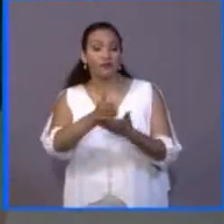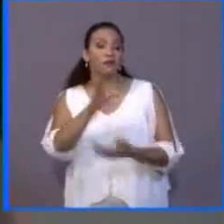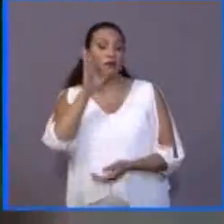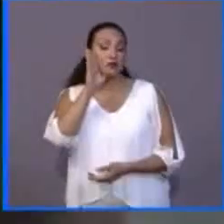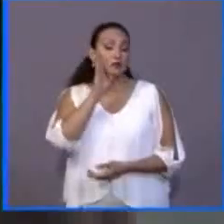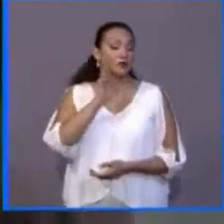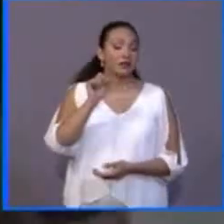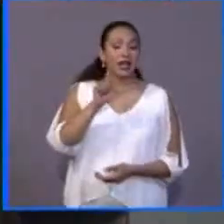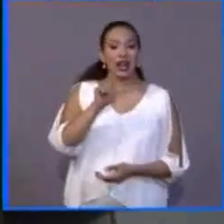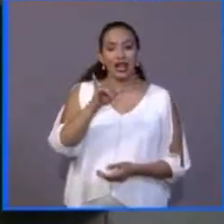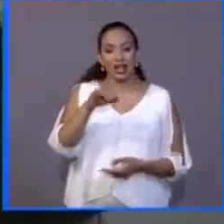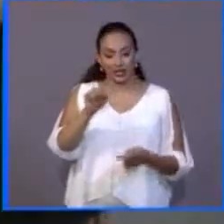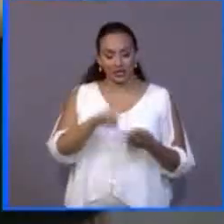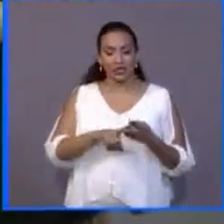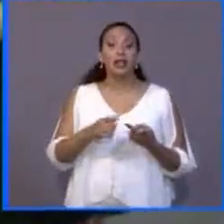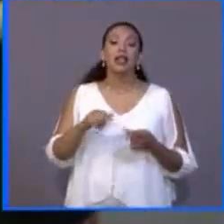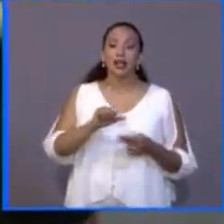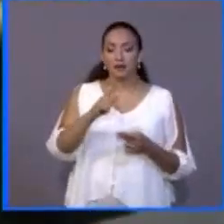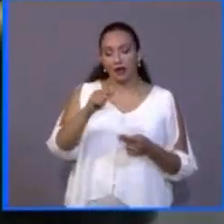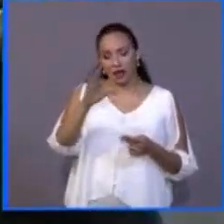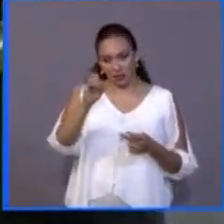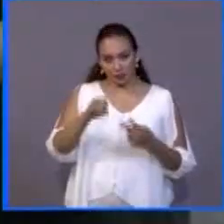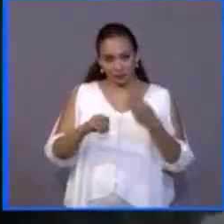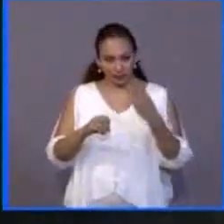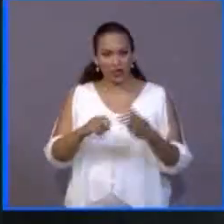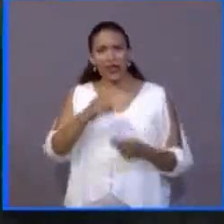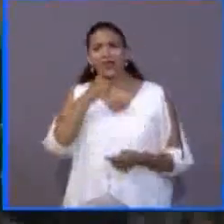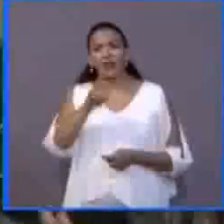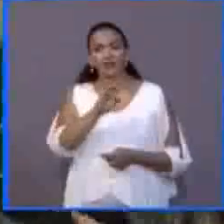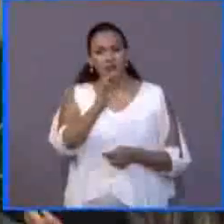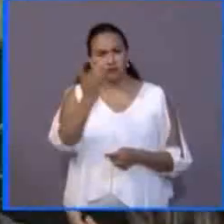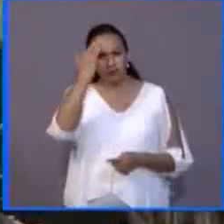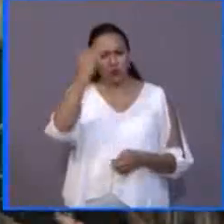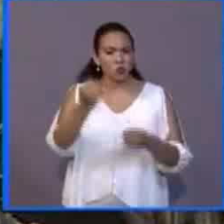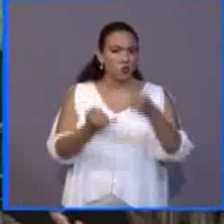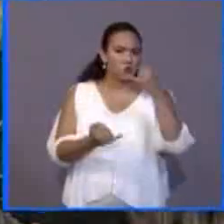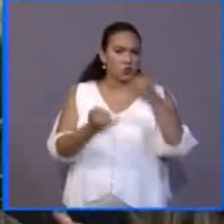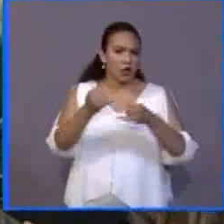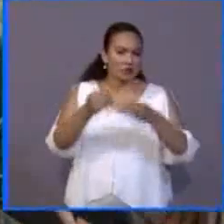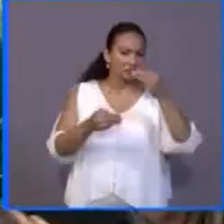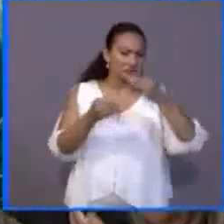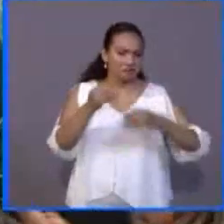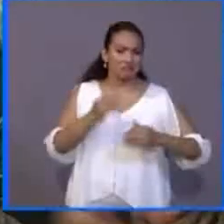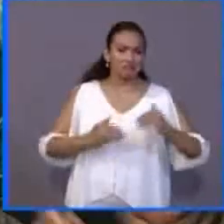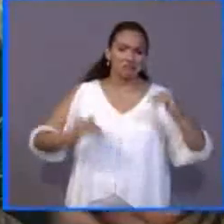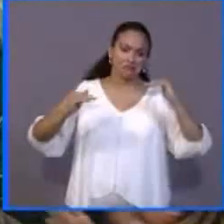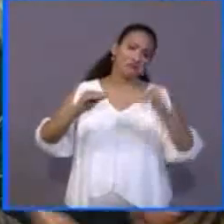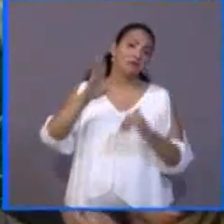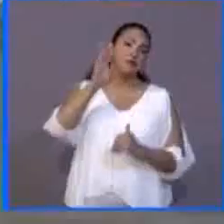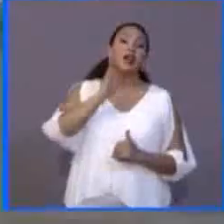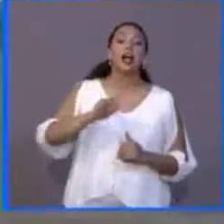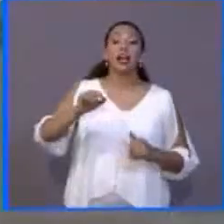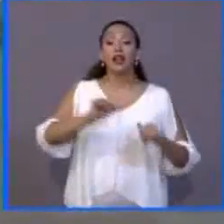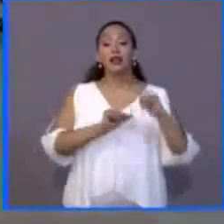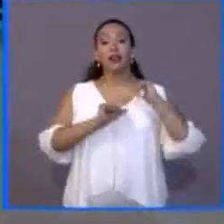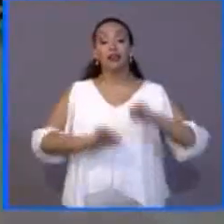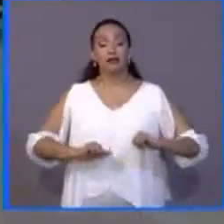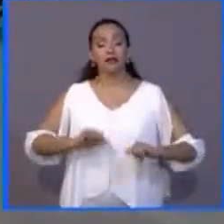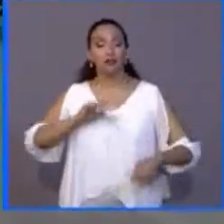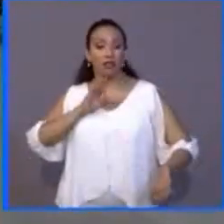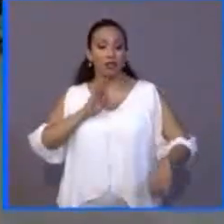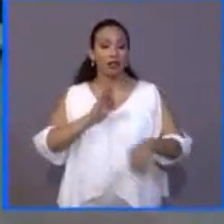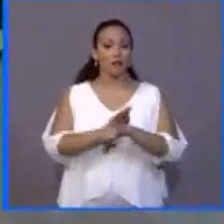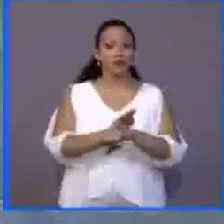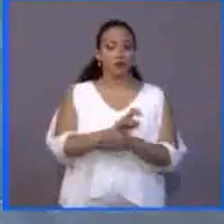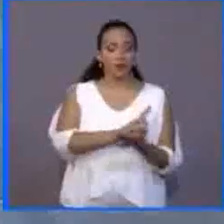Javier Lainez y el ministro Pardo Rebolledo, recordó que las personas juzgadoras son guardianas de los derechos humanos, baluartes